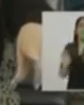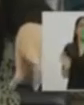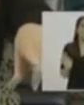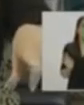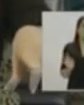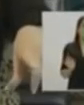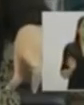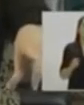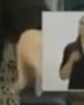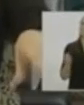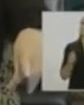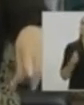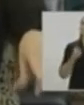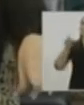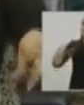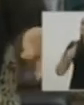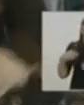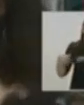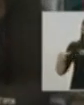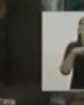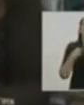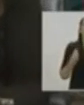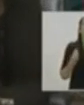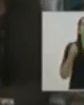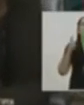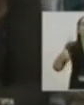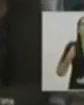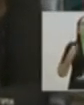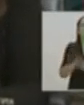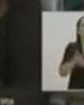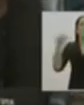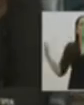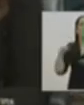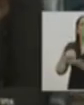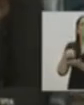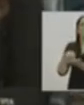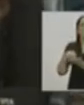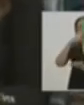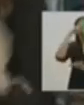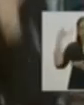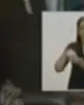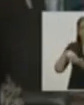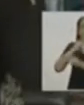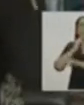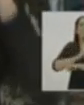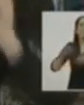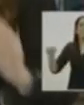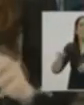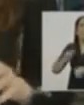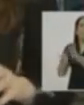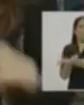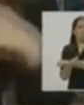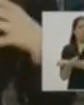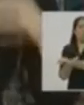entre Lázaro Báez y Cristina Kirchner están perfectamente plasmadas en la documentación que nosotros hemos acompañado. Lo estaba ya en las